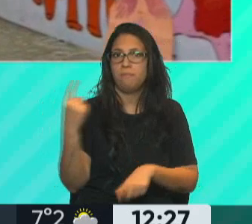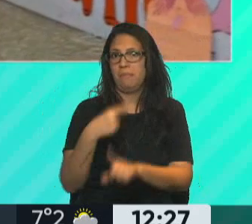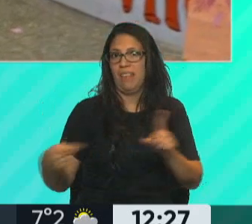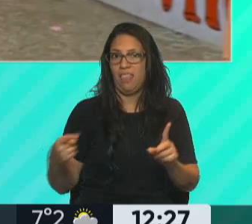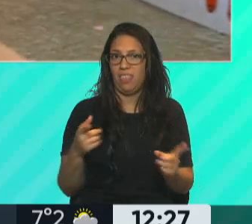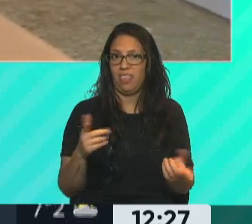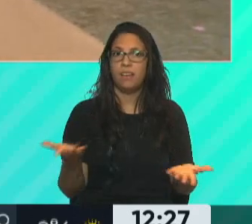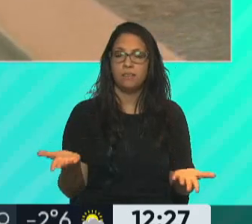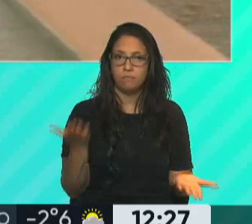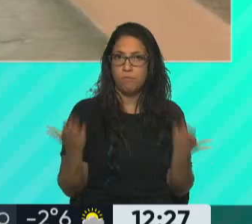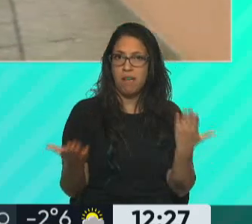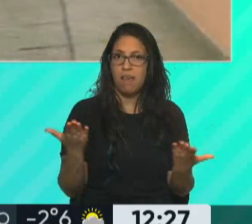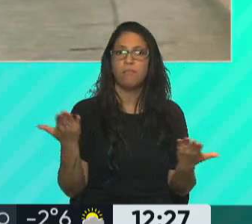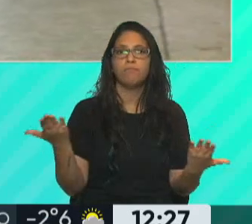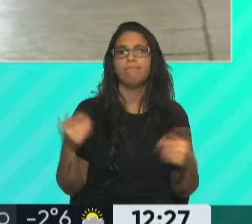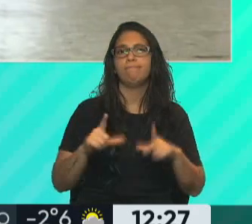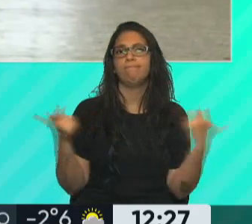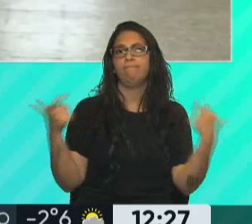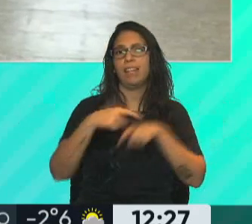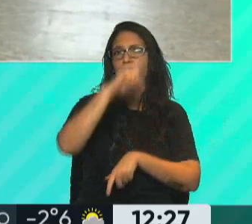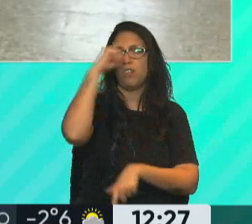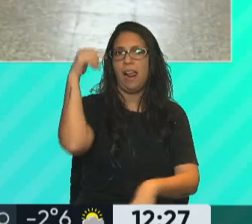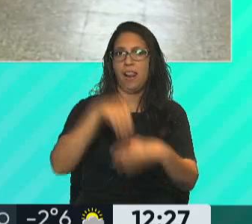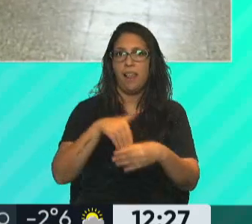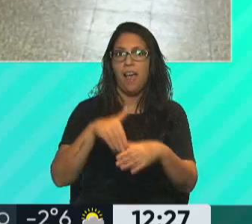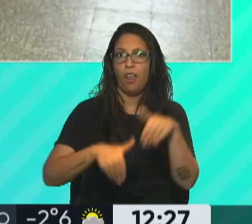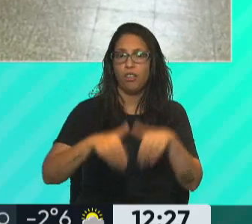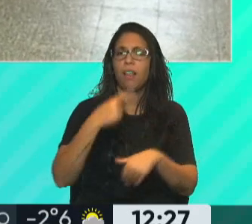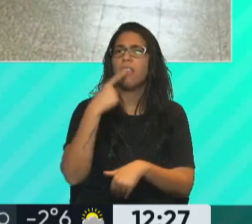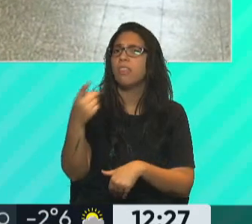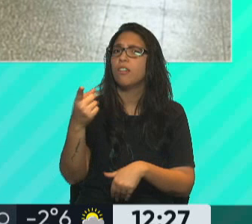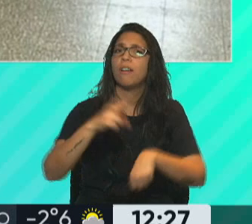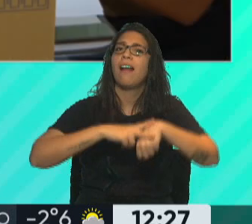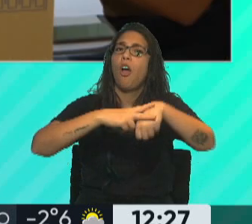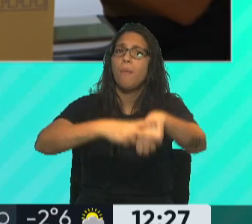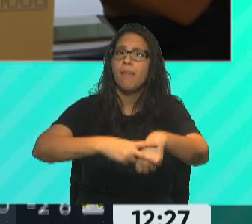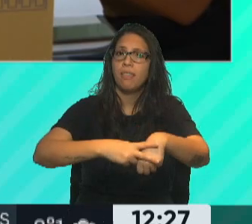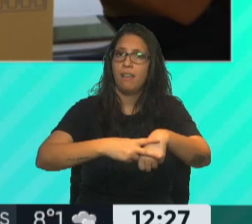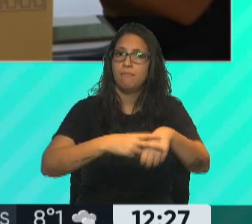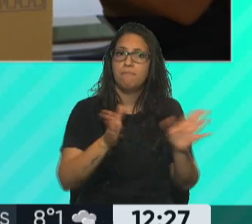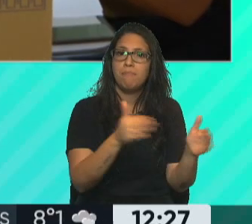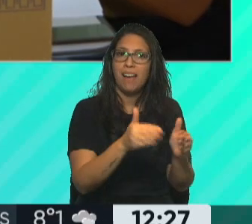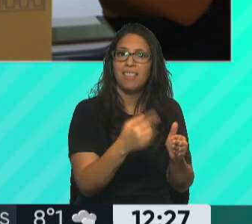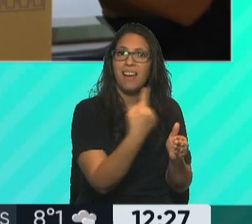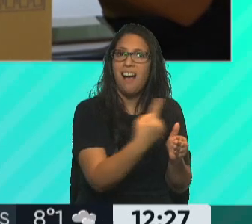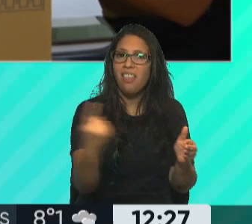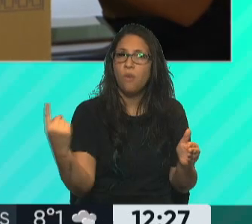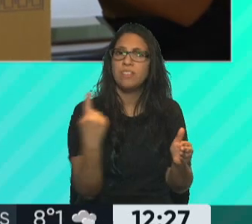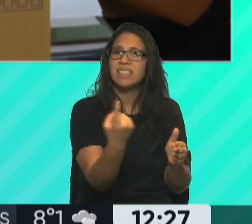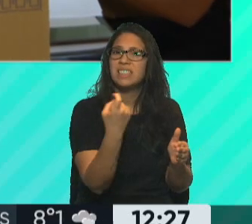la Cámara Nacional Electoral había sugerido que la cantidad necesaria en cada uno de estos paquetes es